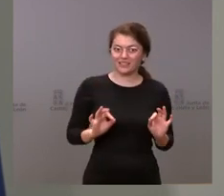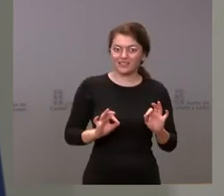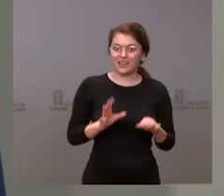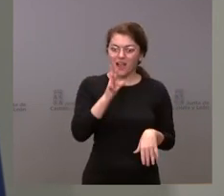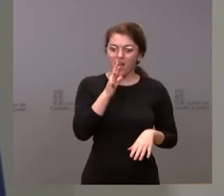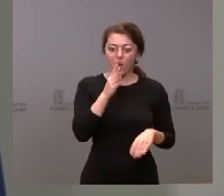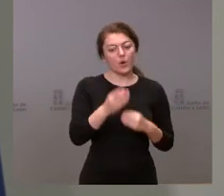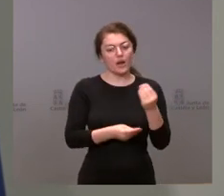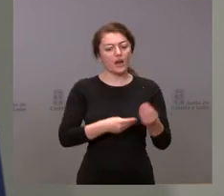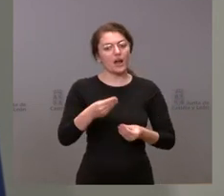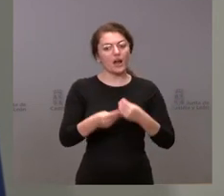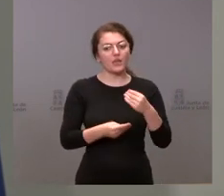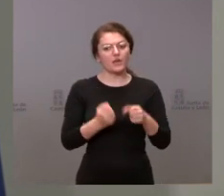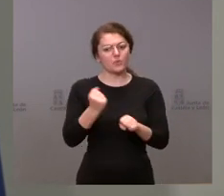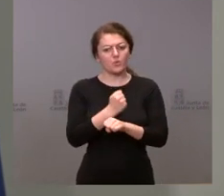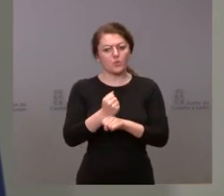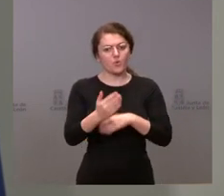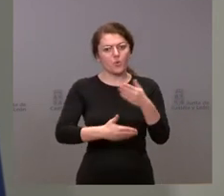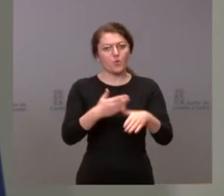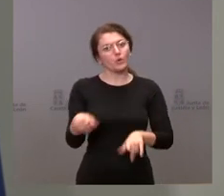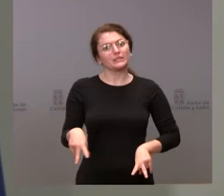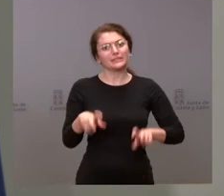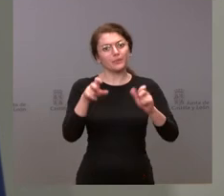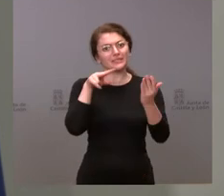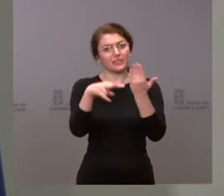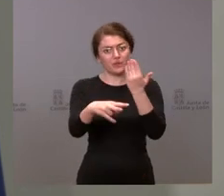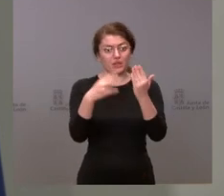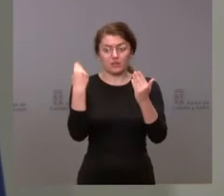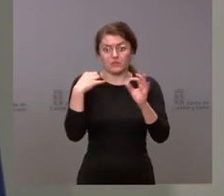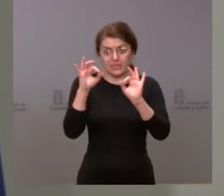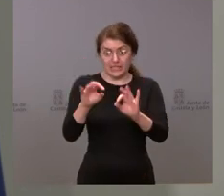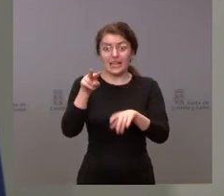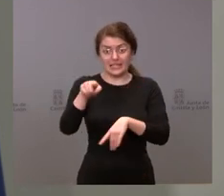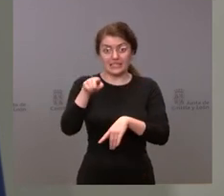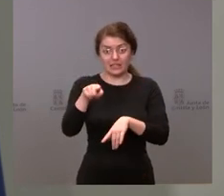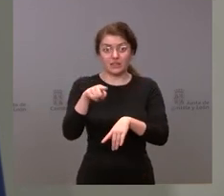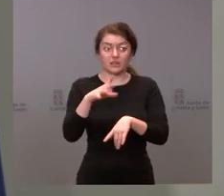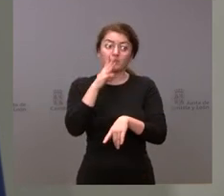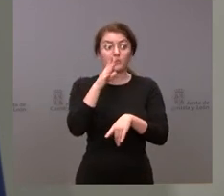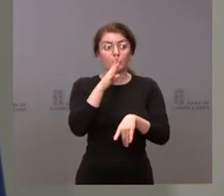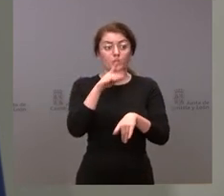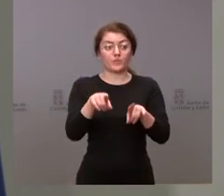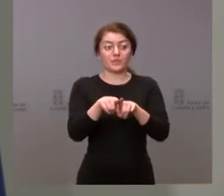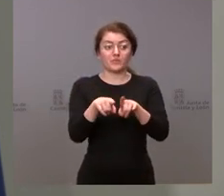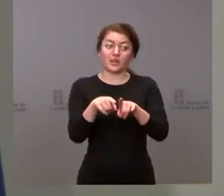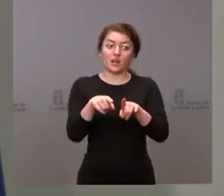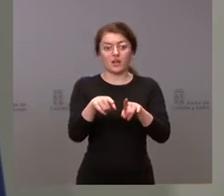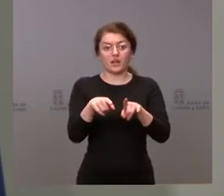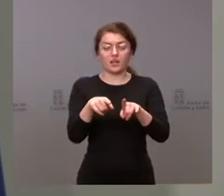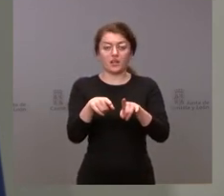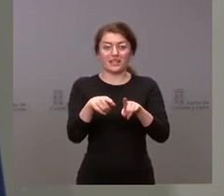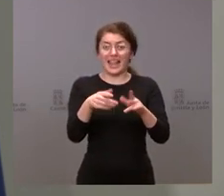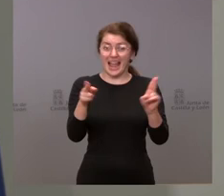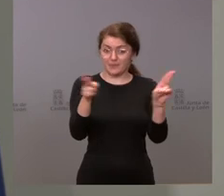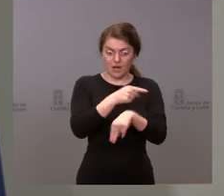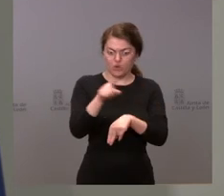vinculadas a la transparencia entre ellas está y lógicamente nuestra idea es no solamente no eliminarla sino desarrollarla a seguir profundizando en la misma